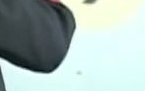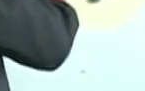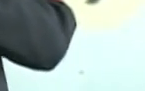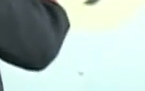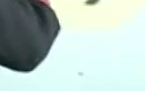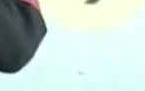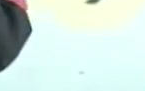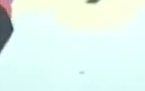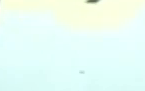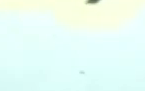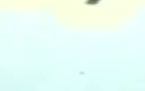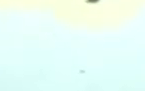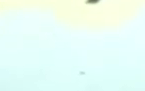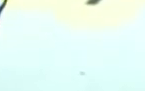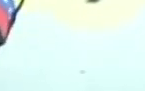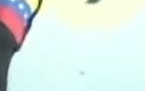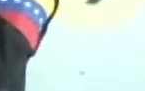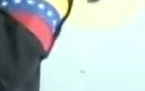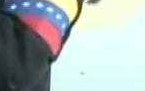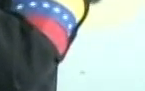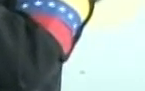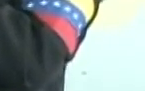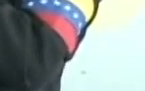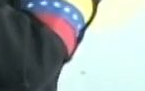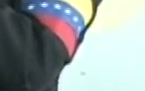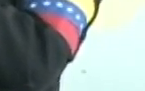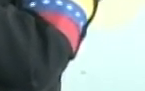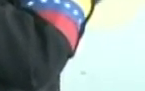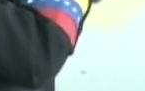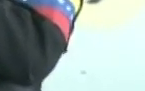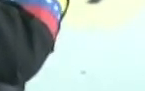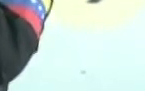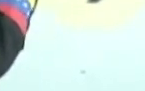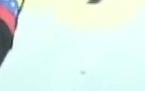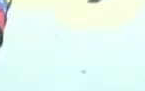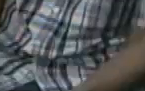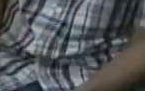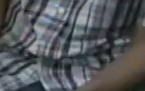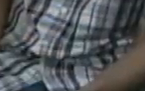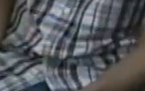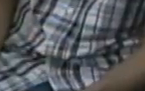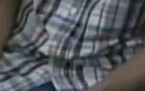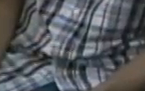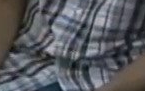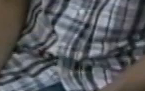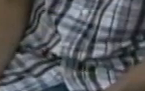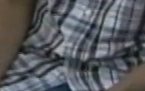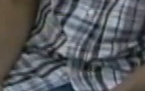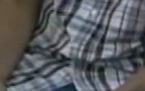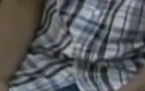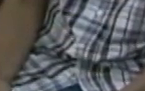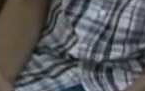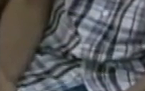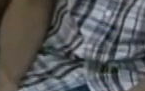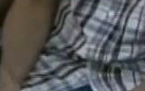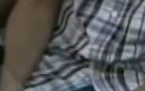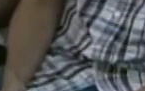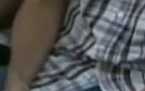retirarla, sino con balas, balas de la República, balas de